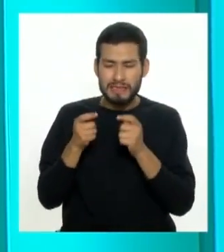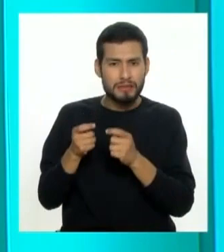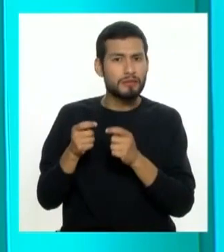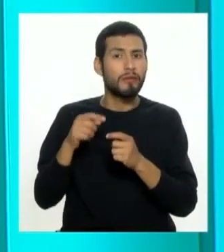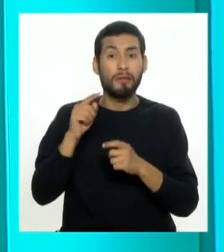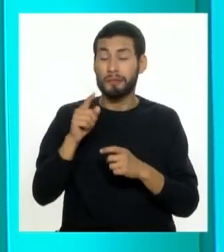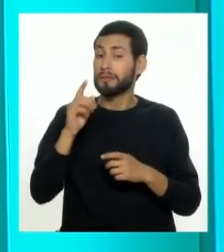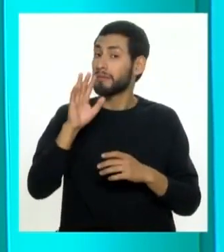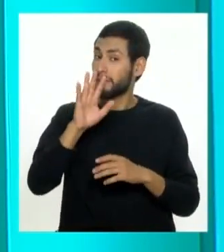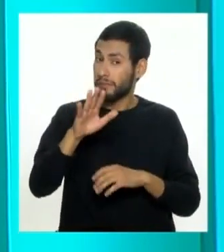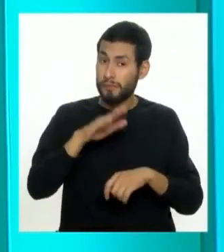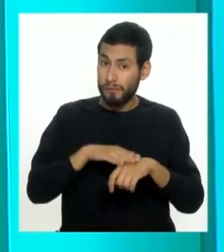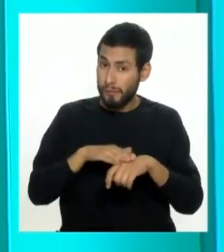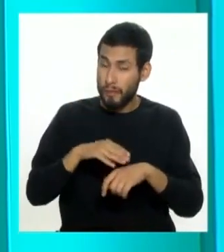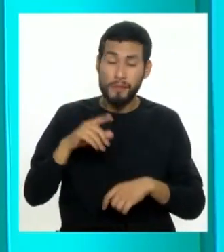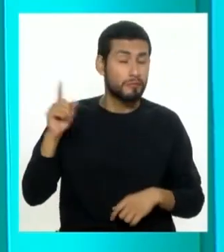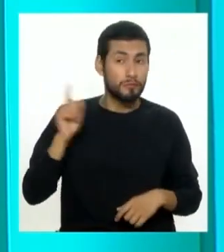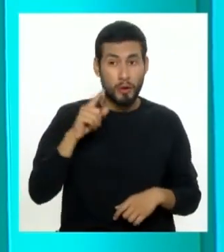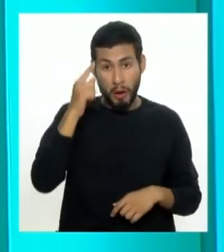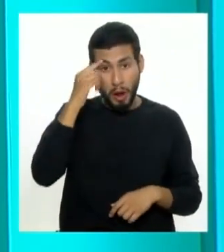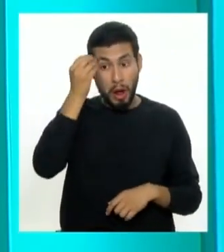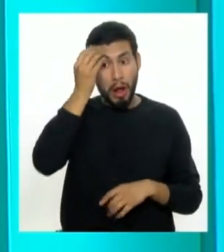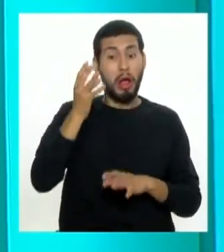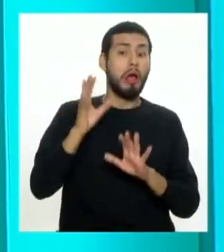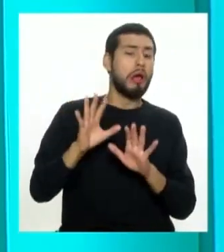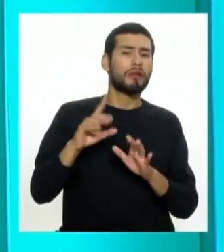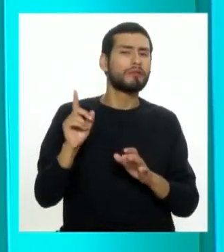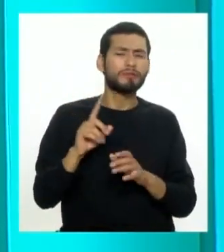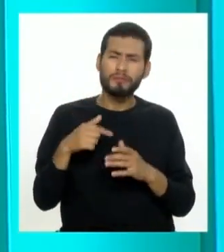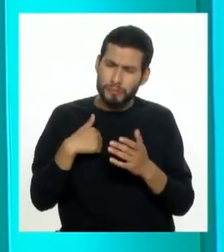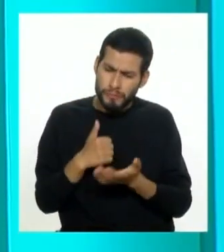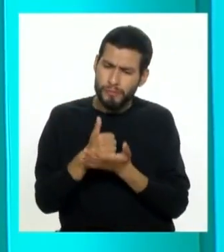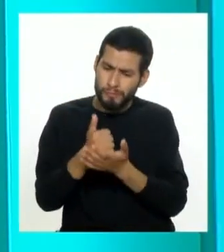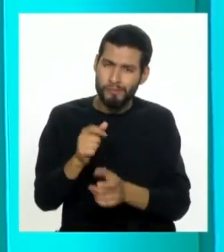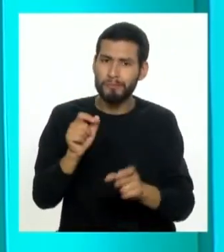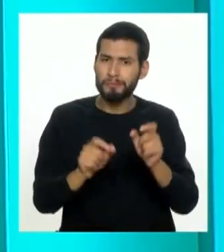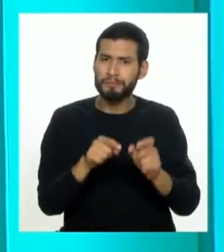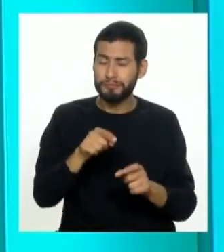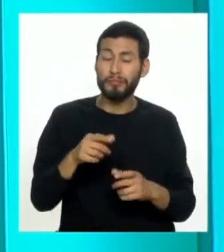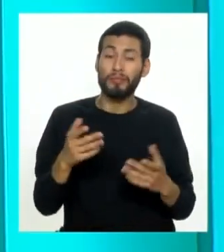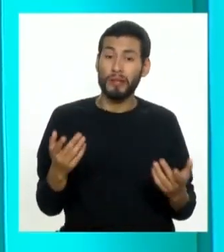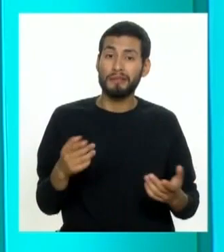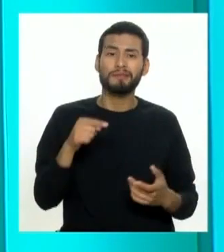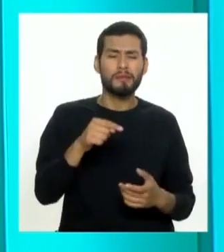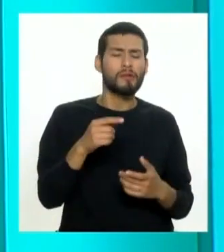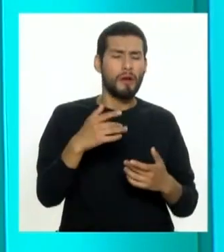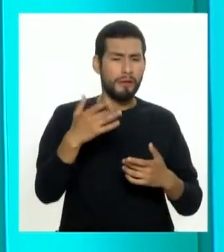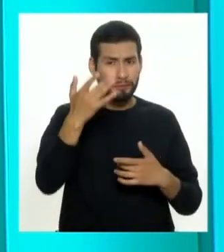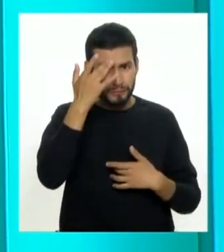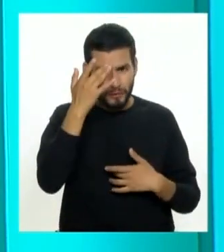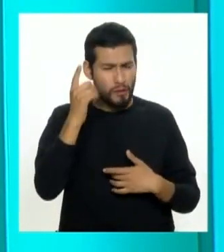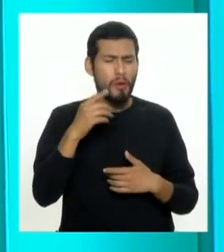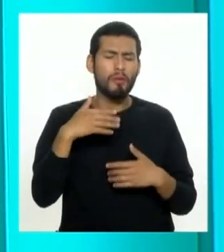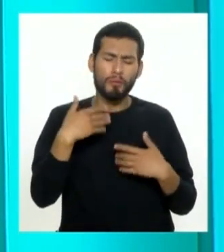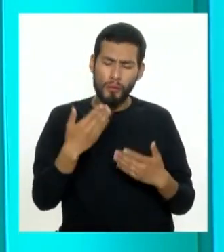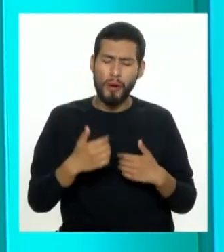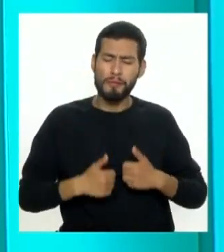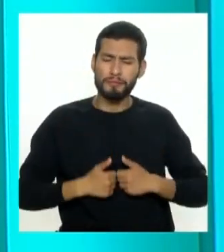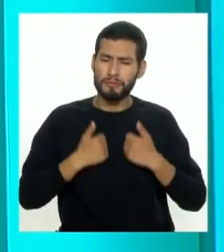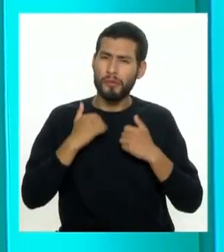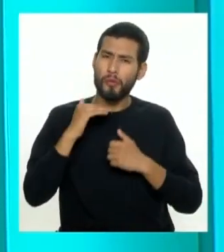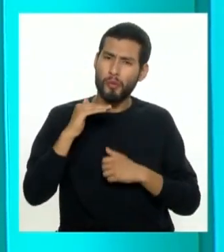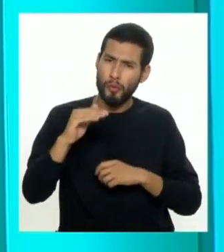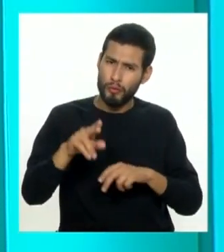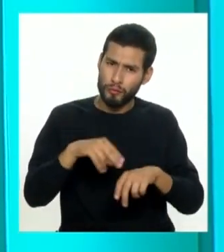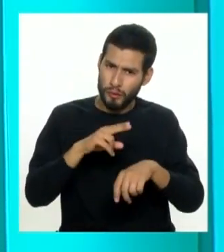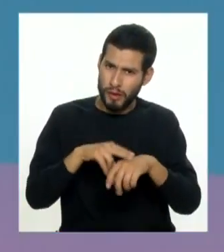no estigmatizar y más bien ayudar a que la calidad de vida de estos pacientes sea normal y, por supuesto, de buena calidad, ¿no?